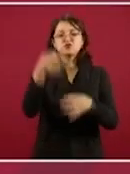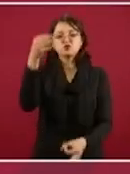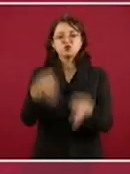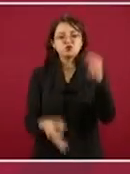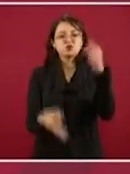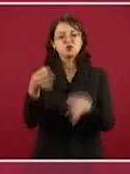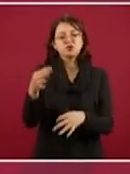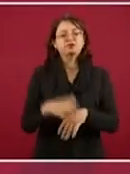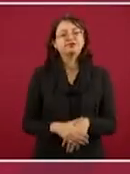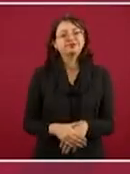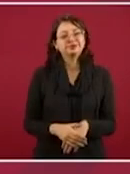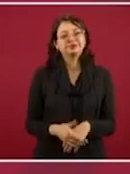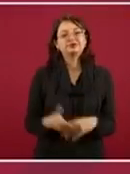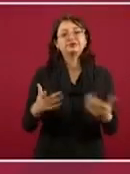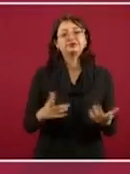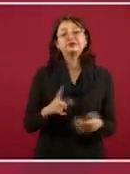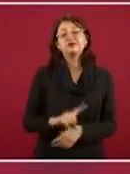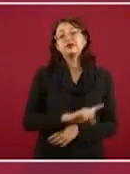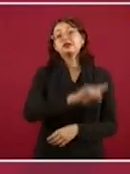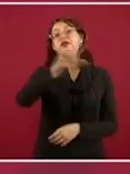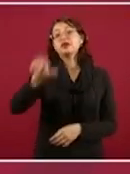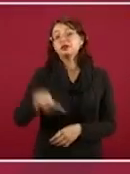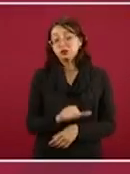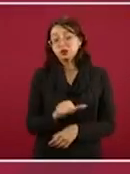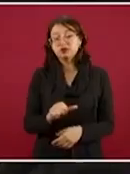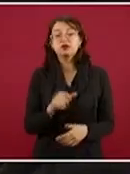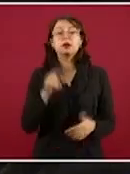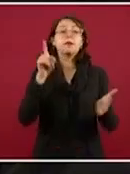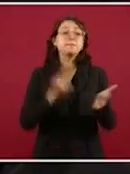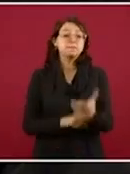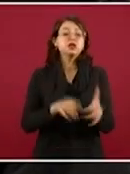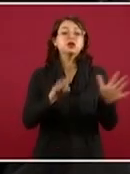En la Constitución del 17, de